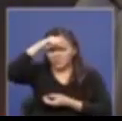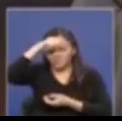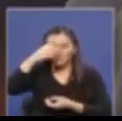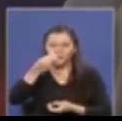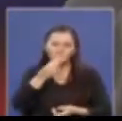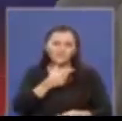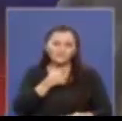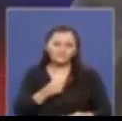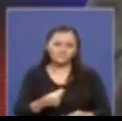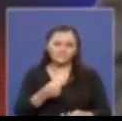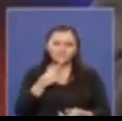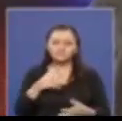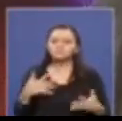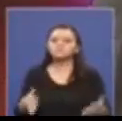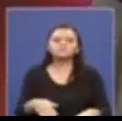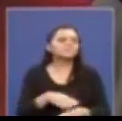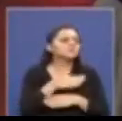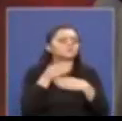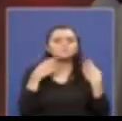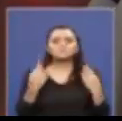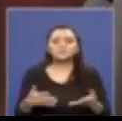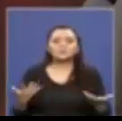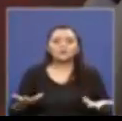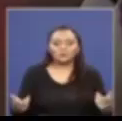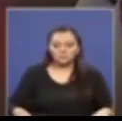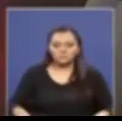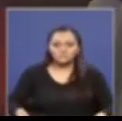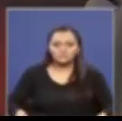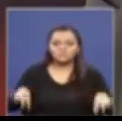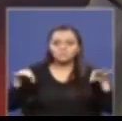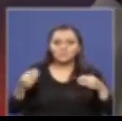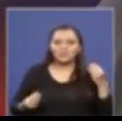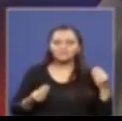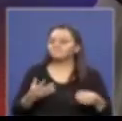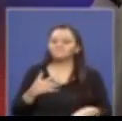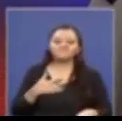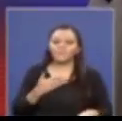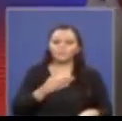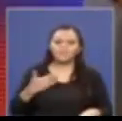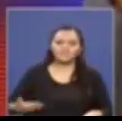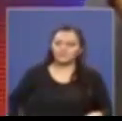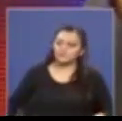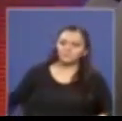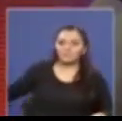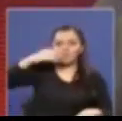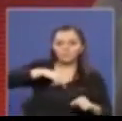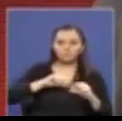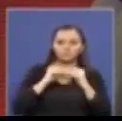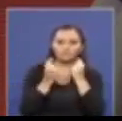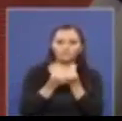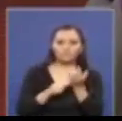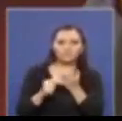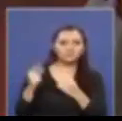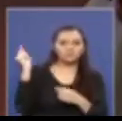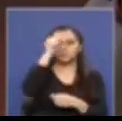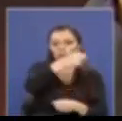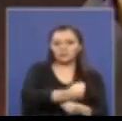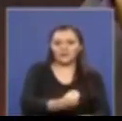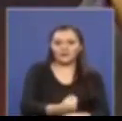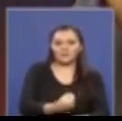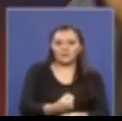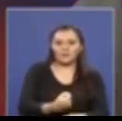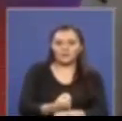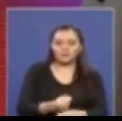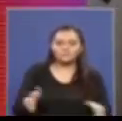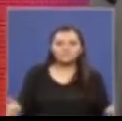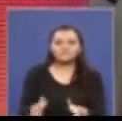etcétera, se comía la camisa, no había cómo llegar a Guayabamba. Nosotros hicimos el gabinete itinerante en Guayabamba para reactivar un poco la economía, porque con